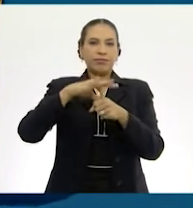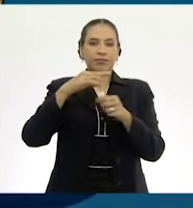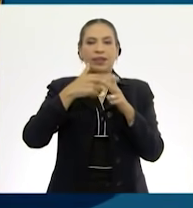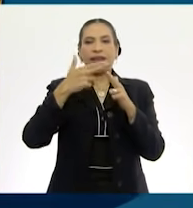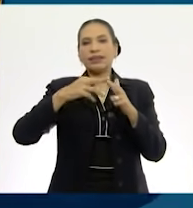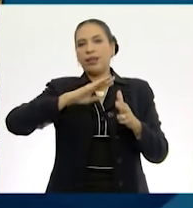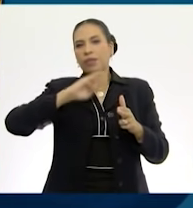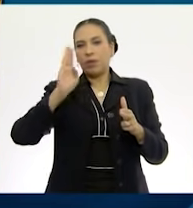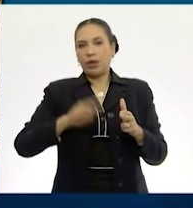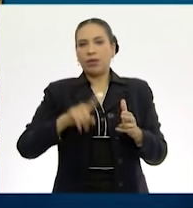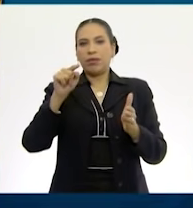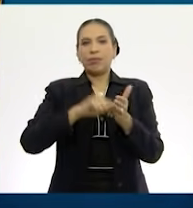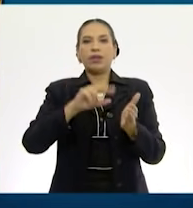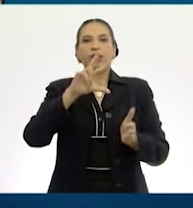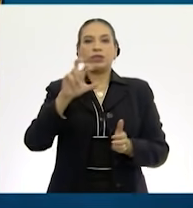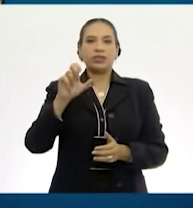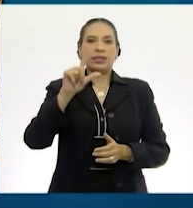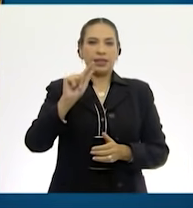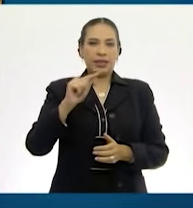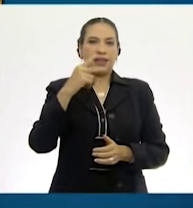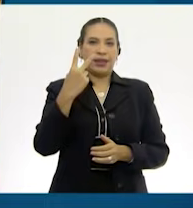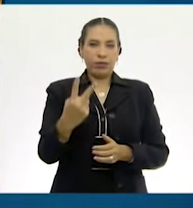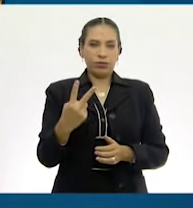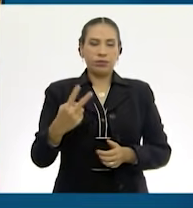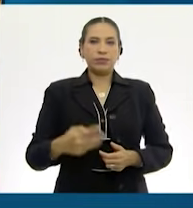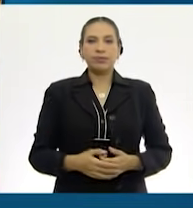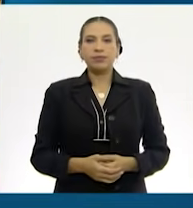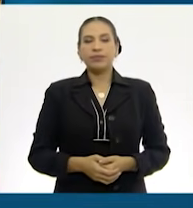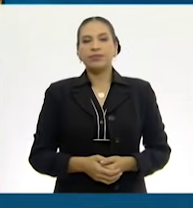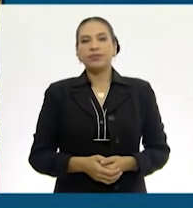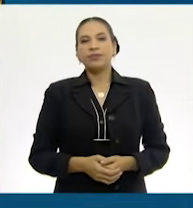su muerte en 1872.